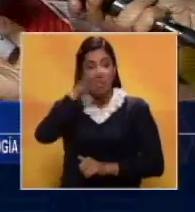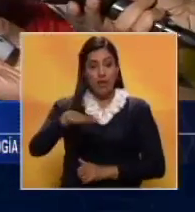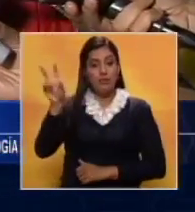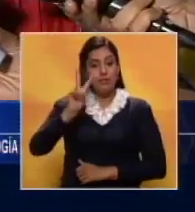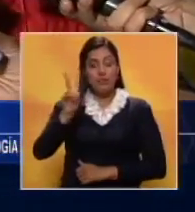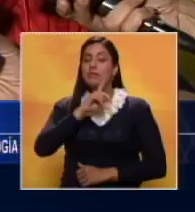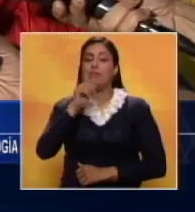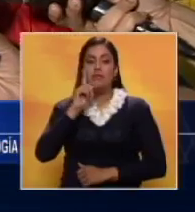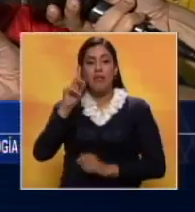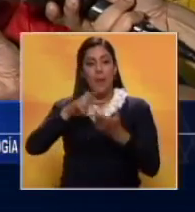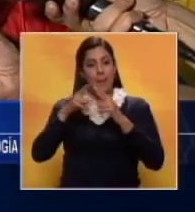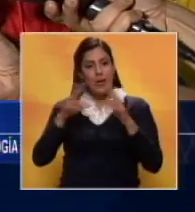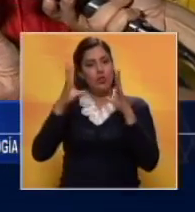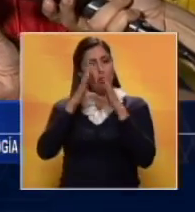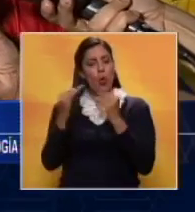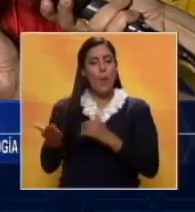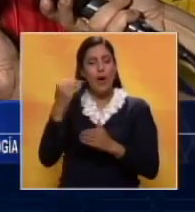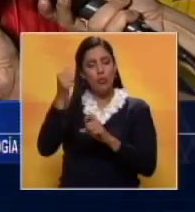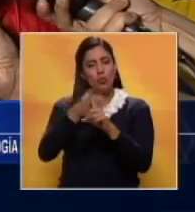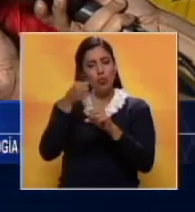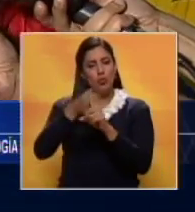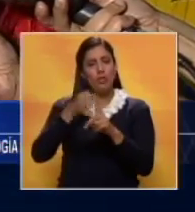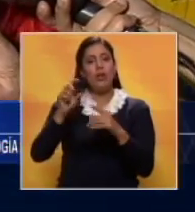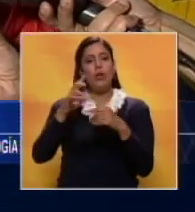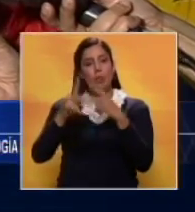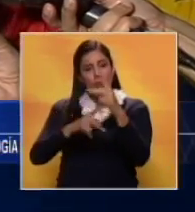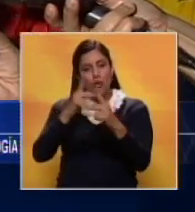pueblo venezolano quiere paz y vamos todos a luchar